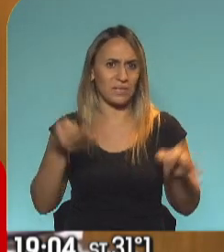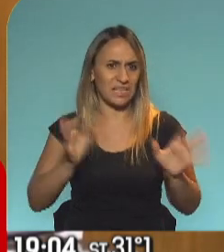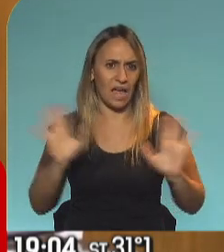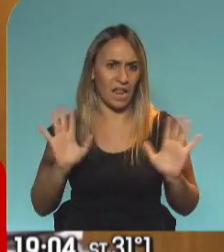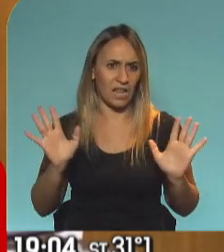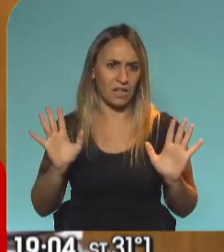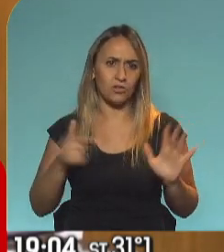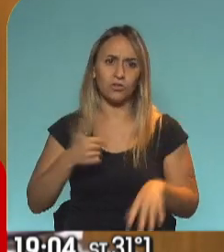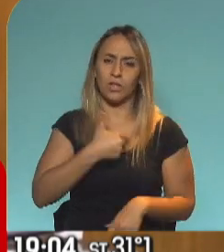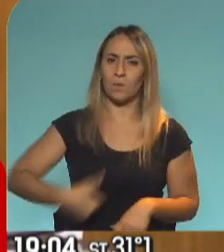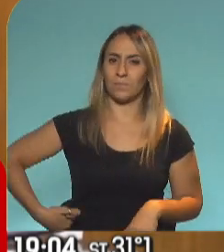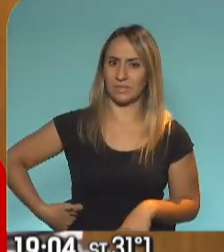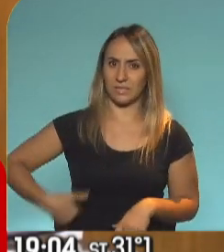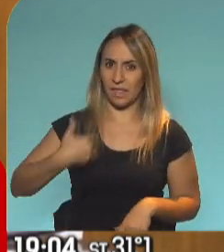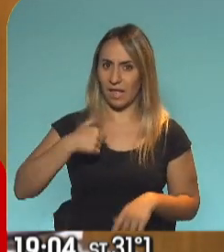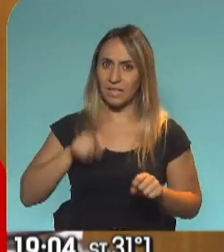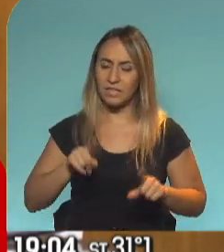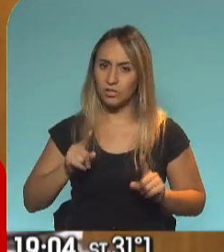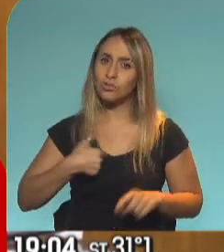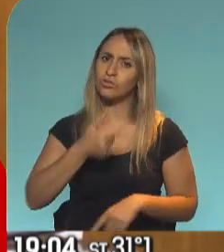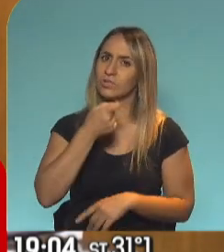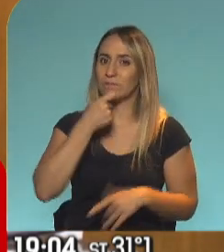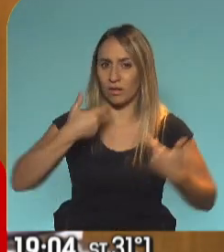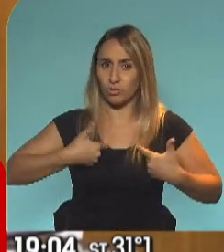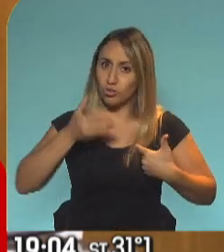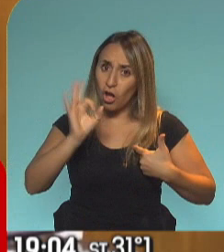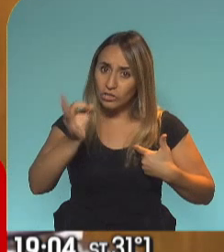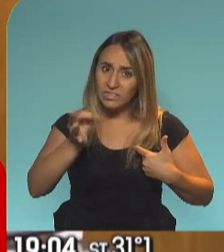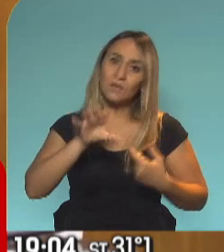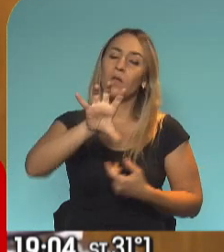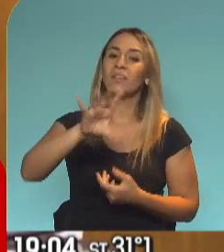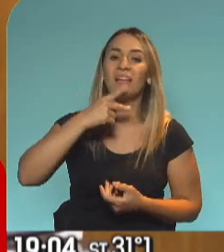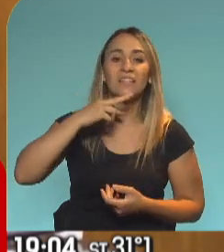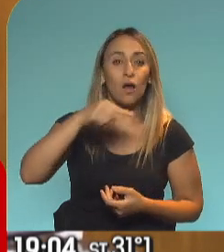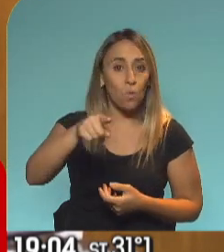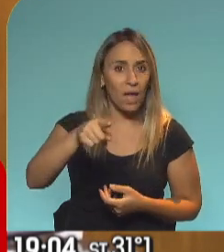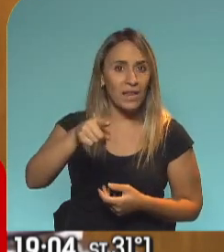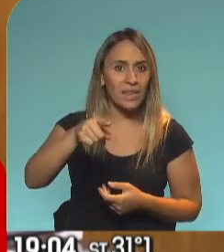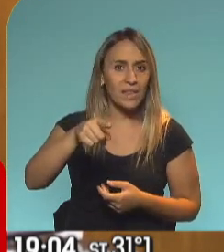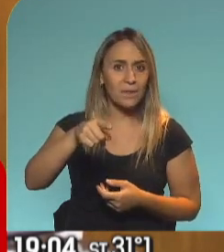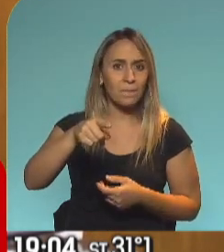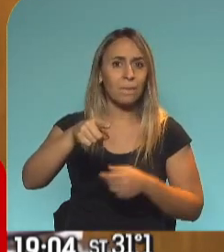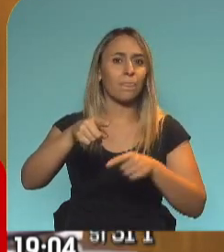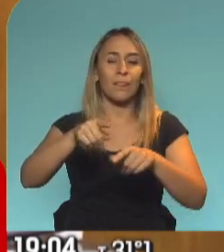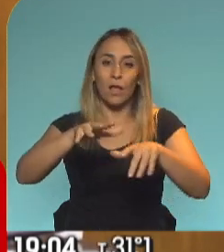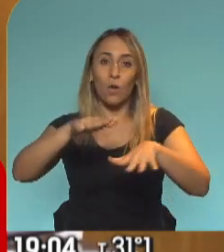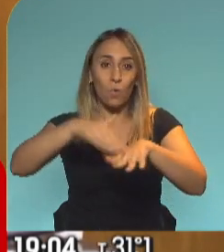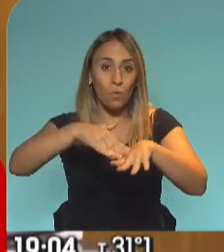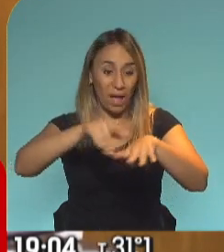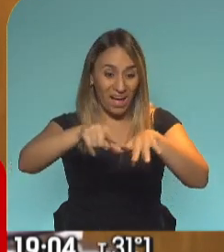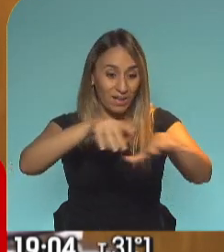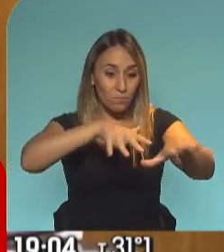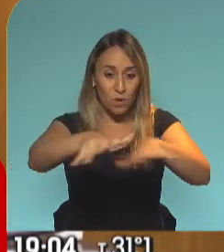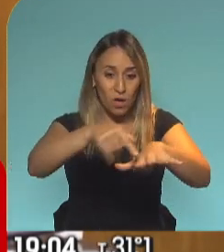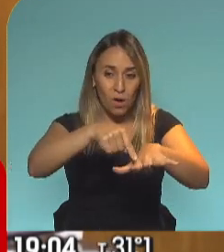argentinos. Porque si yo sé que en San Juan, por imperio de un terremoto, hay un sanjuanino que está sufriendo,